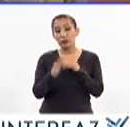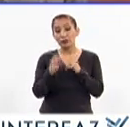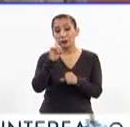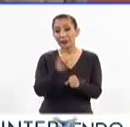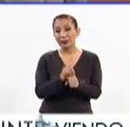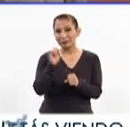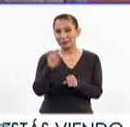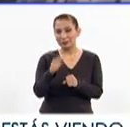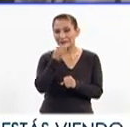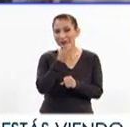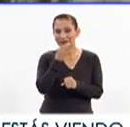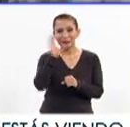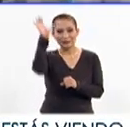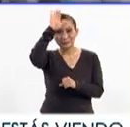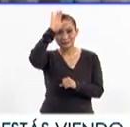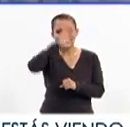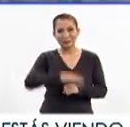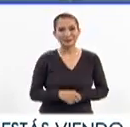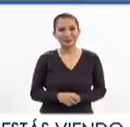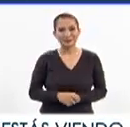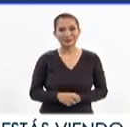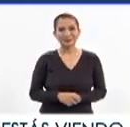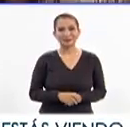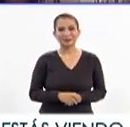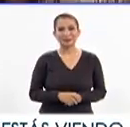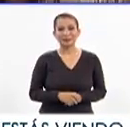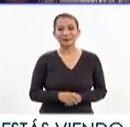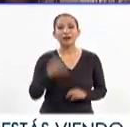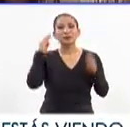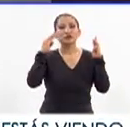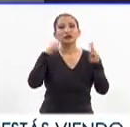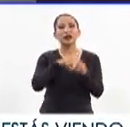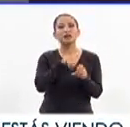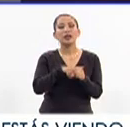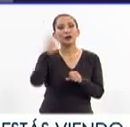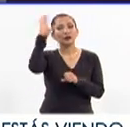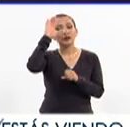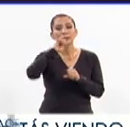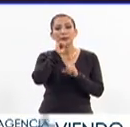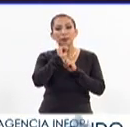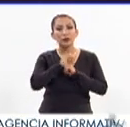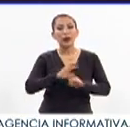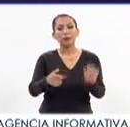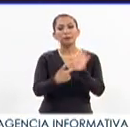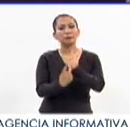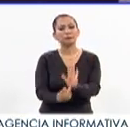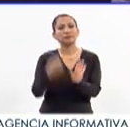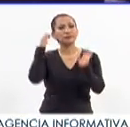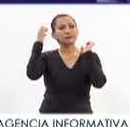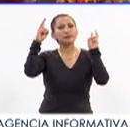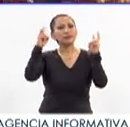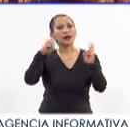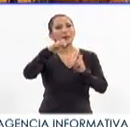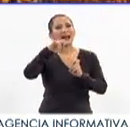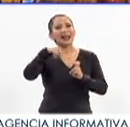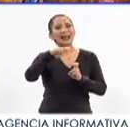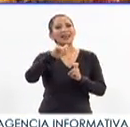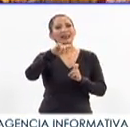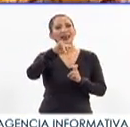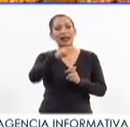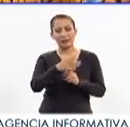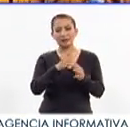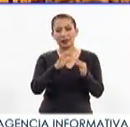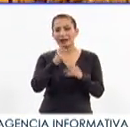último día de esta fiesta cultural. El Museo Nacional de las Culturas Populares presentó la exposición Merequetengue.